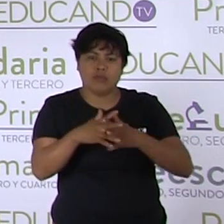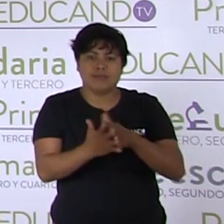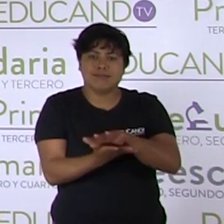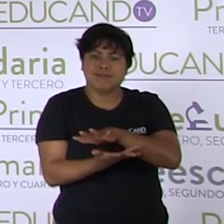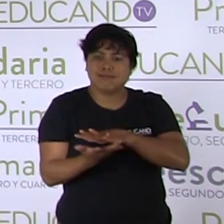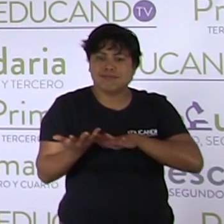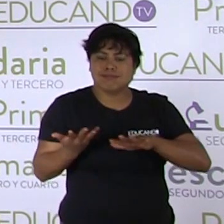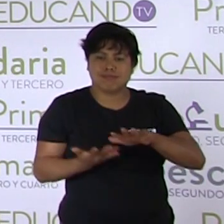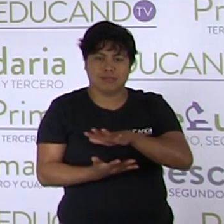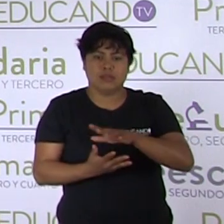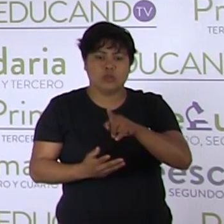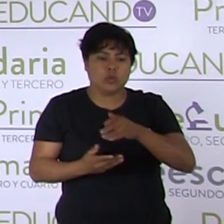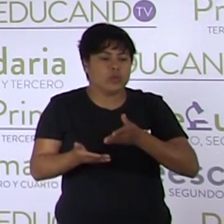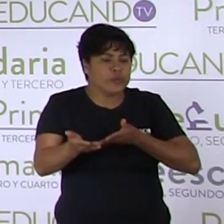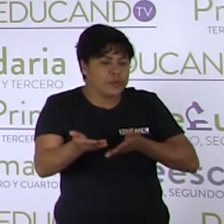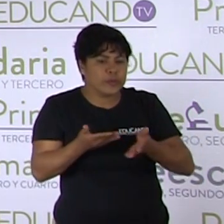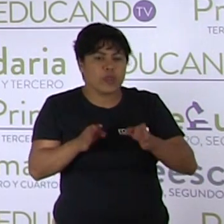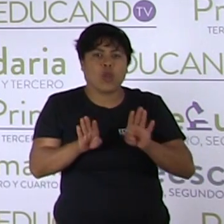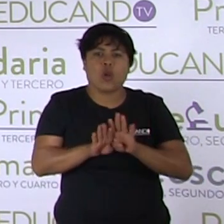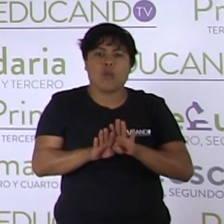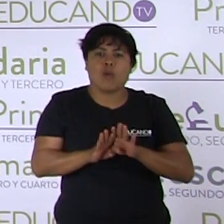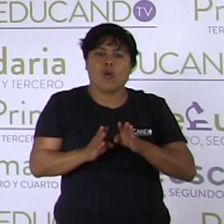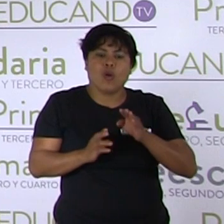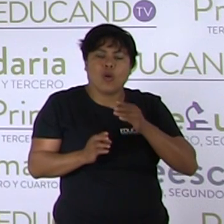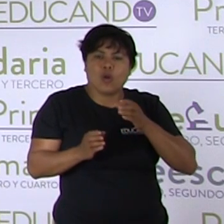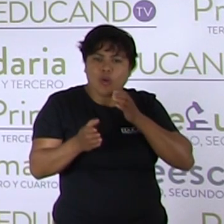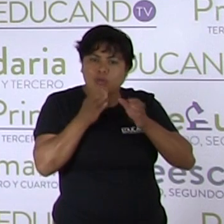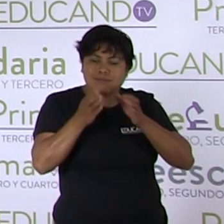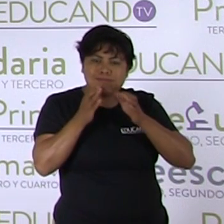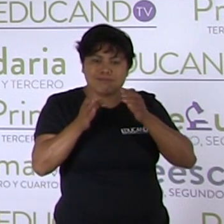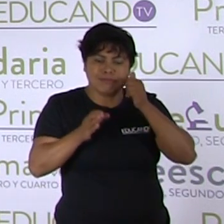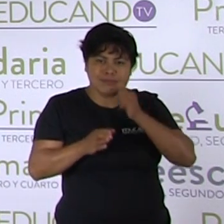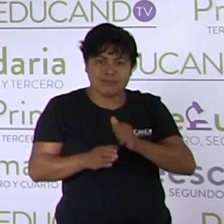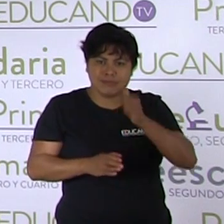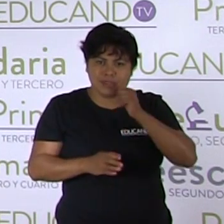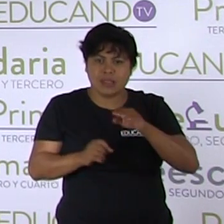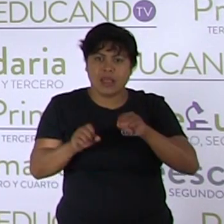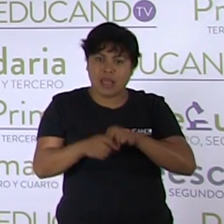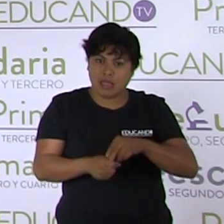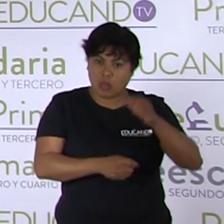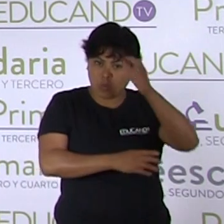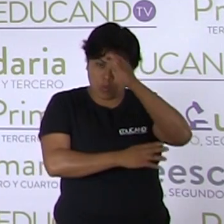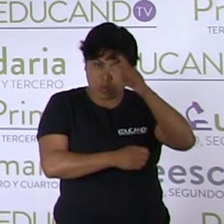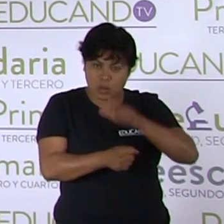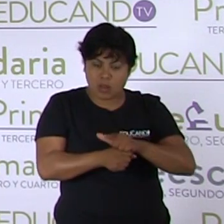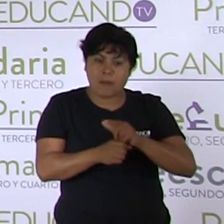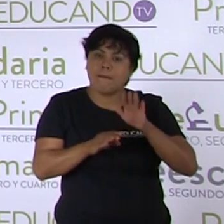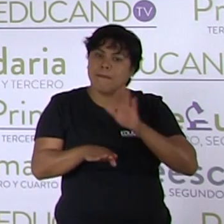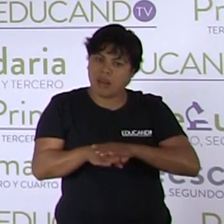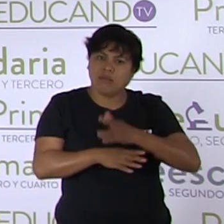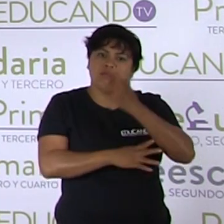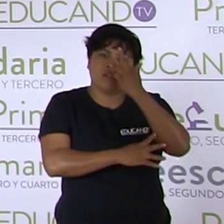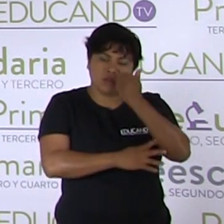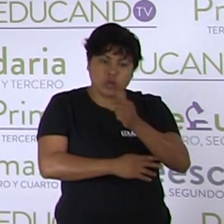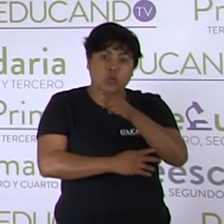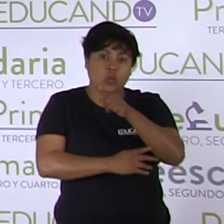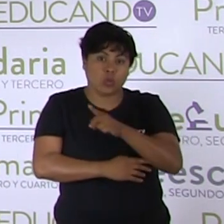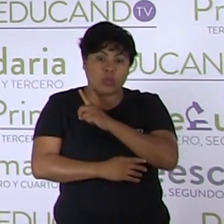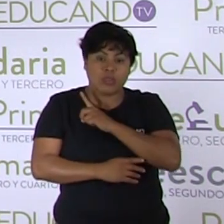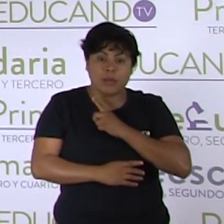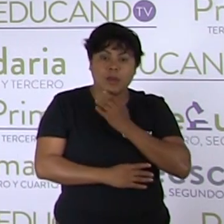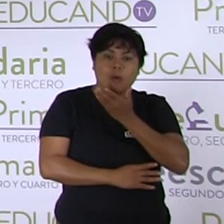bien convives, está vivo en los aspectos culturales, con mayor razón,